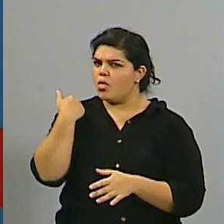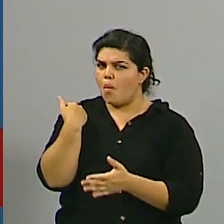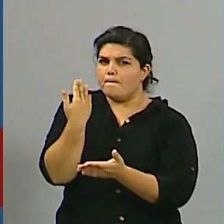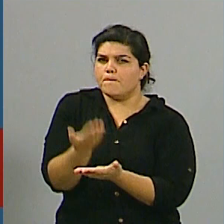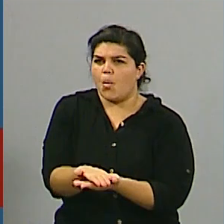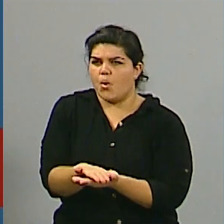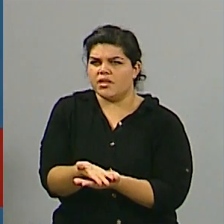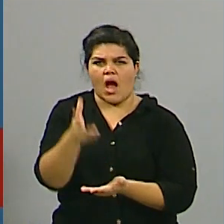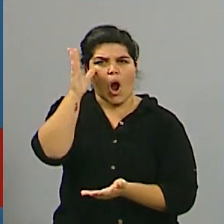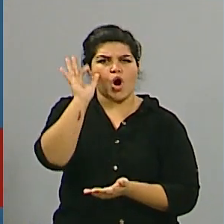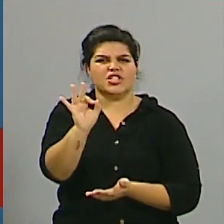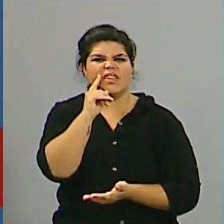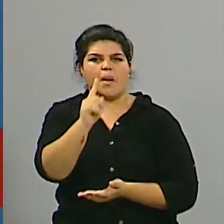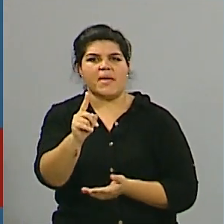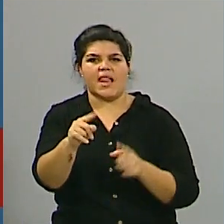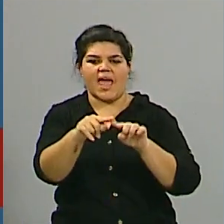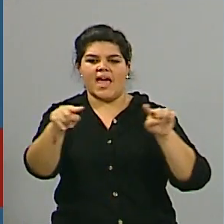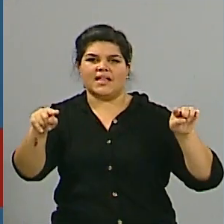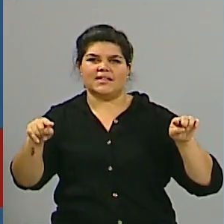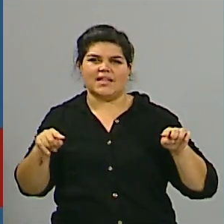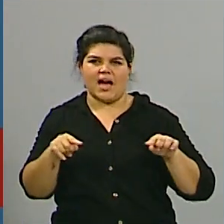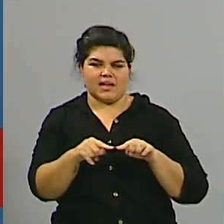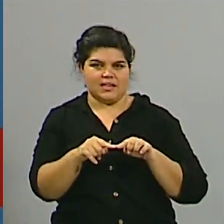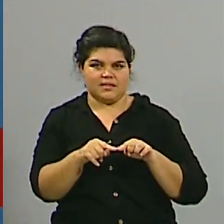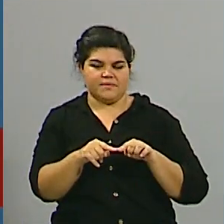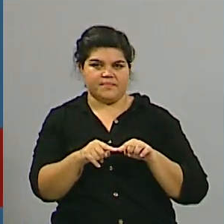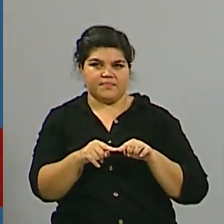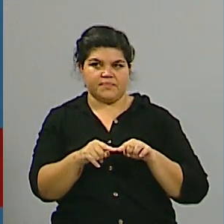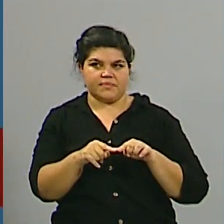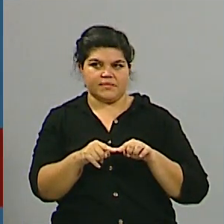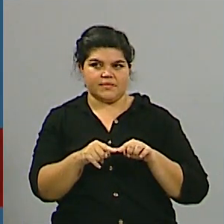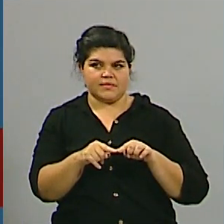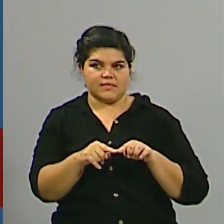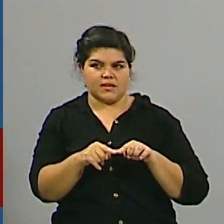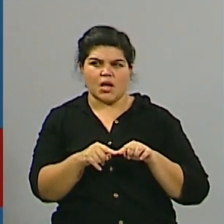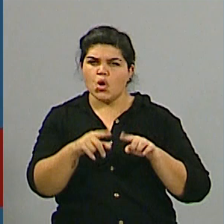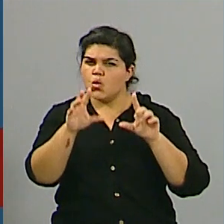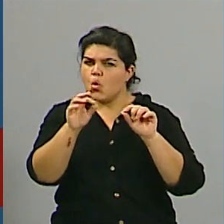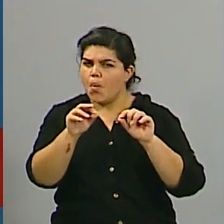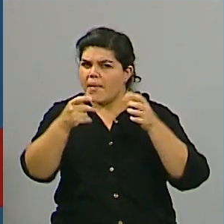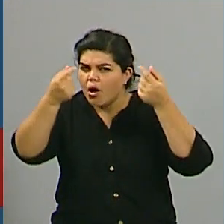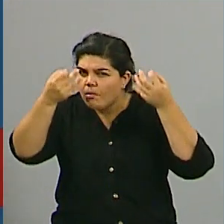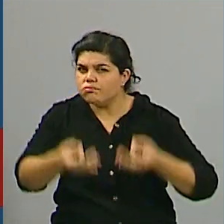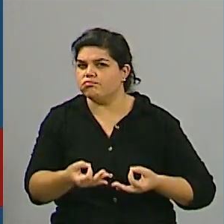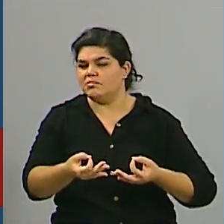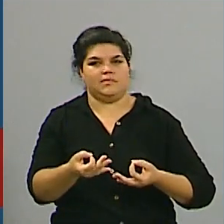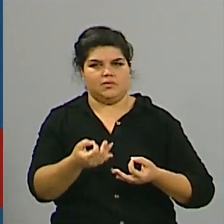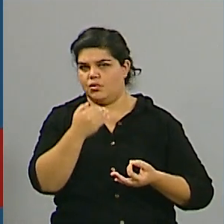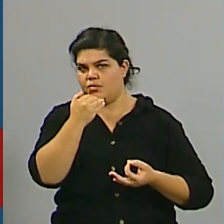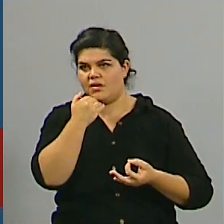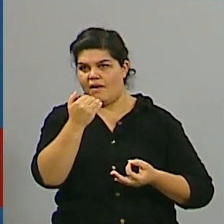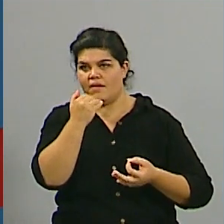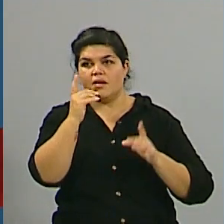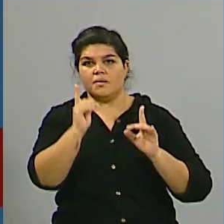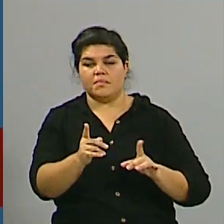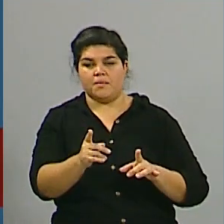si 80.000 hectáreas, no recuerdo exacto el número. Recuerden que es una porción de la Reserva Natural de la